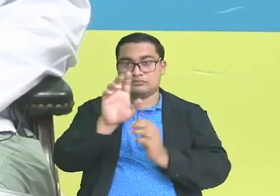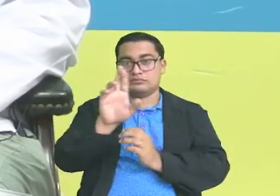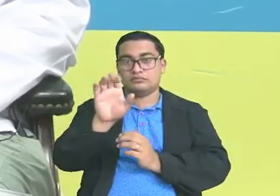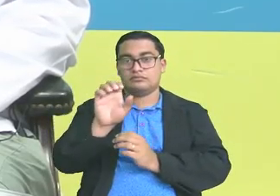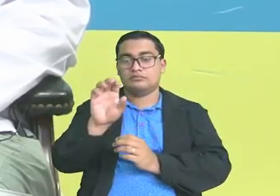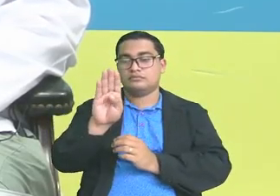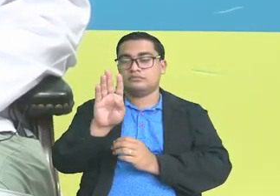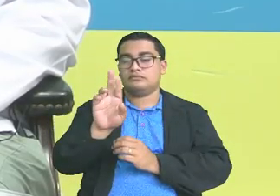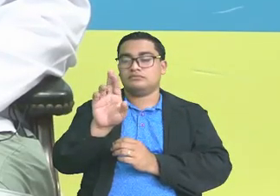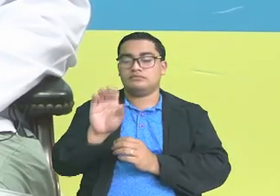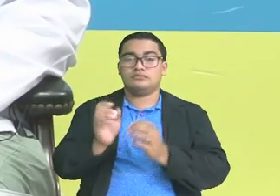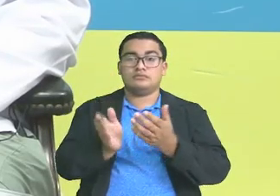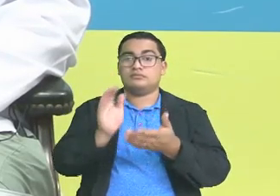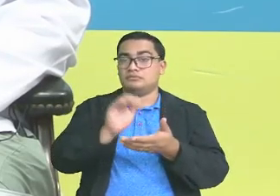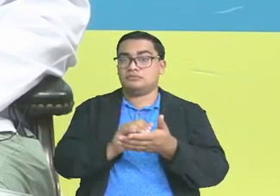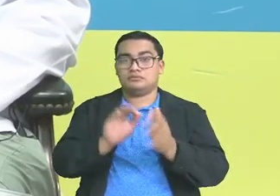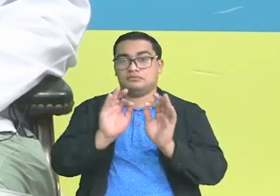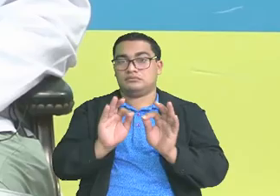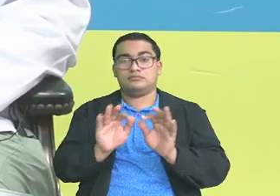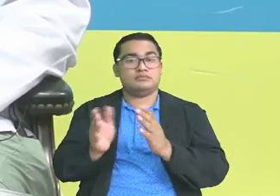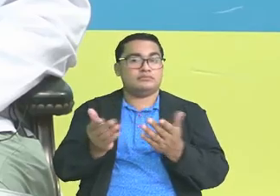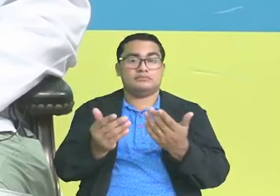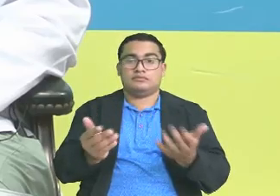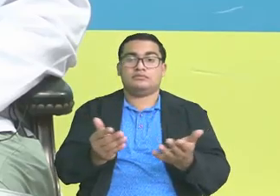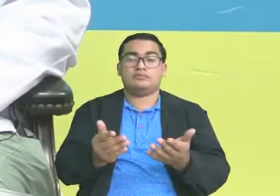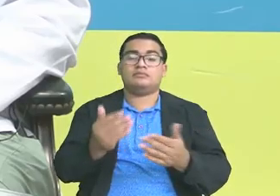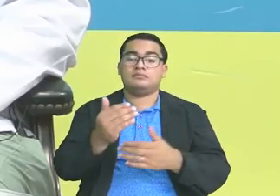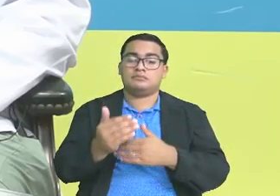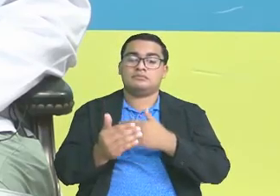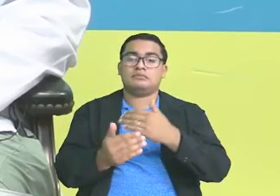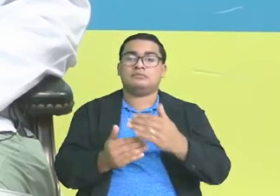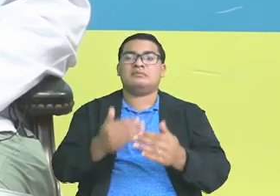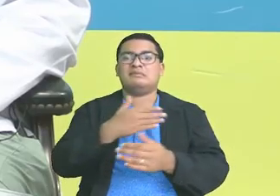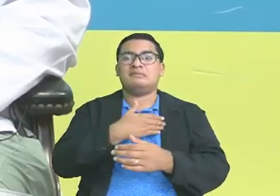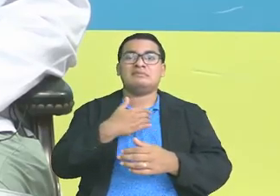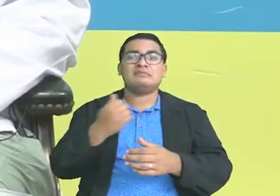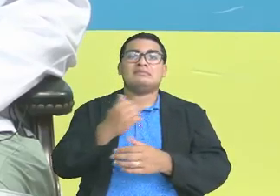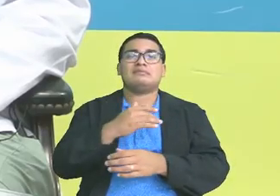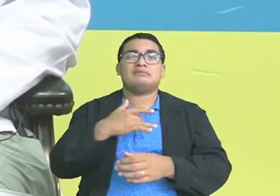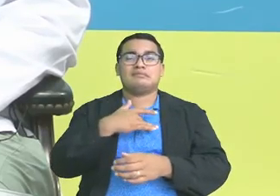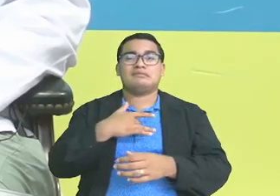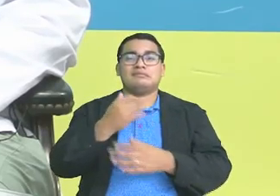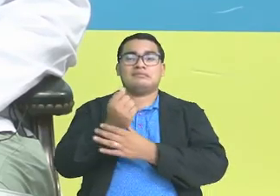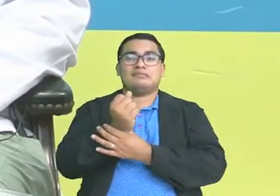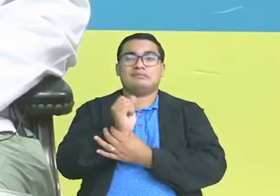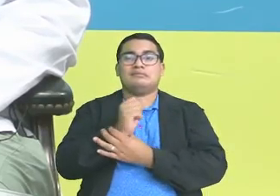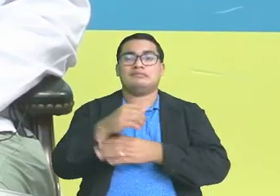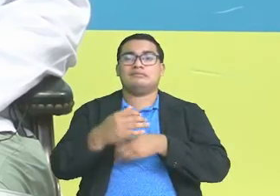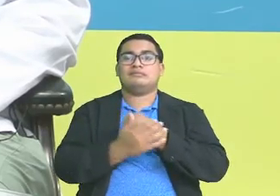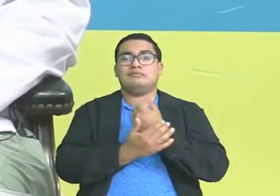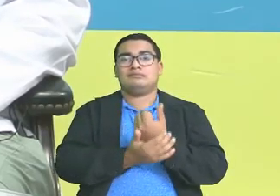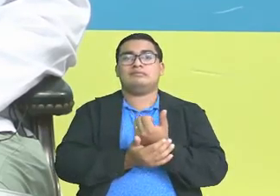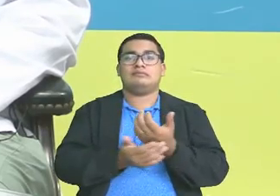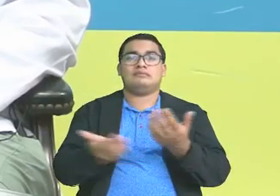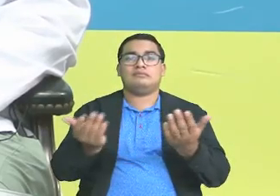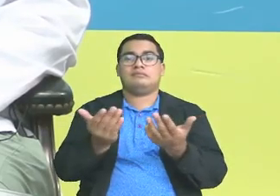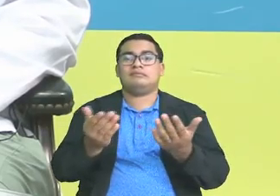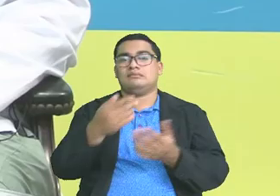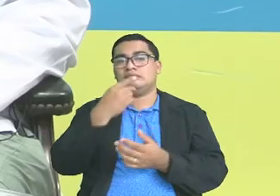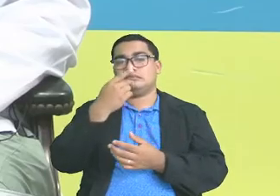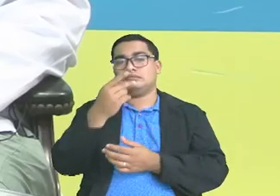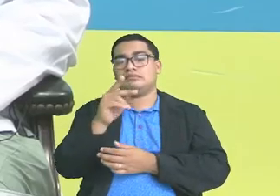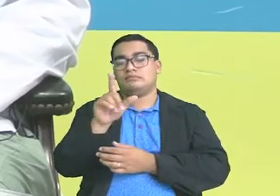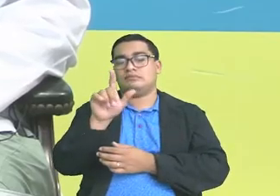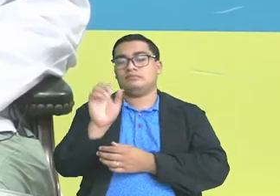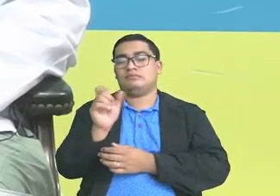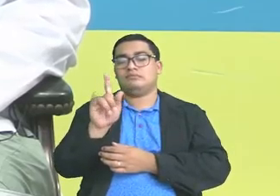Sí, claro. Entonces, la mejoría neurológica tiene que ver con la rehabilitación, ¿verdad? Y un término que se llama